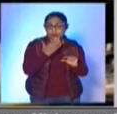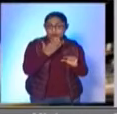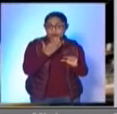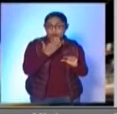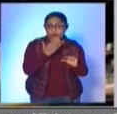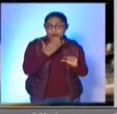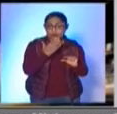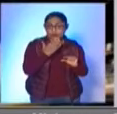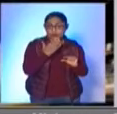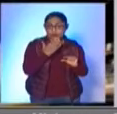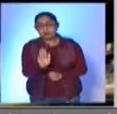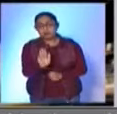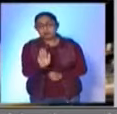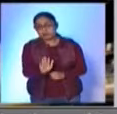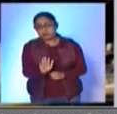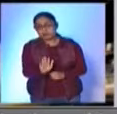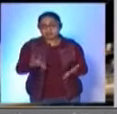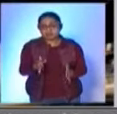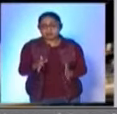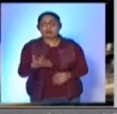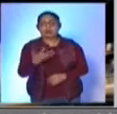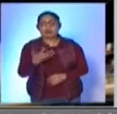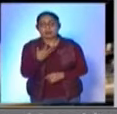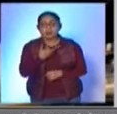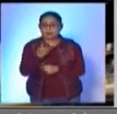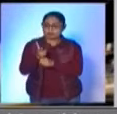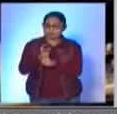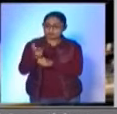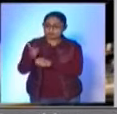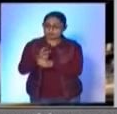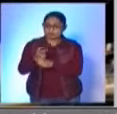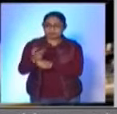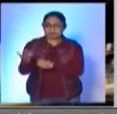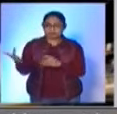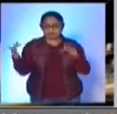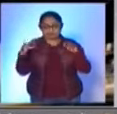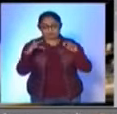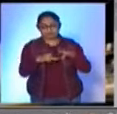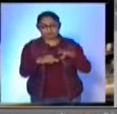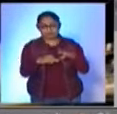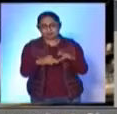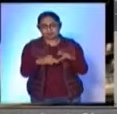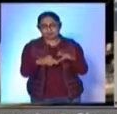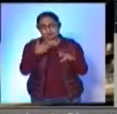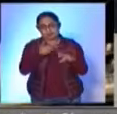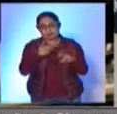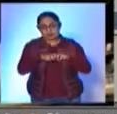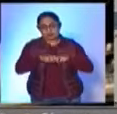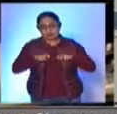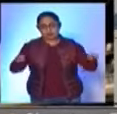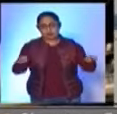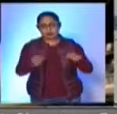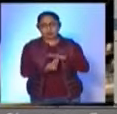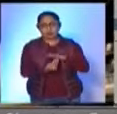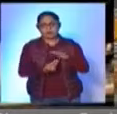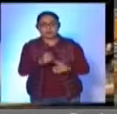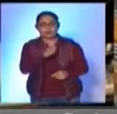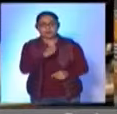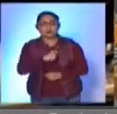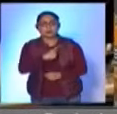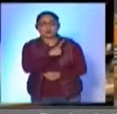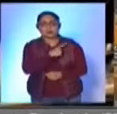seguramente hacia el miércoles, estaremos convocando el Comité Estatal de Seguridad en Salud